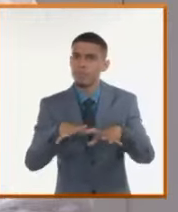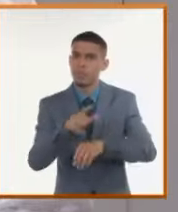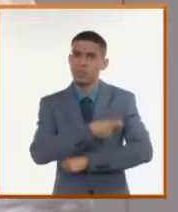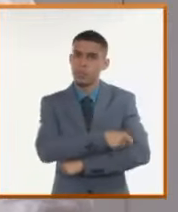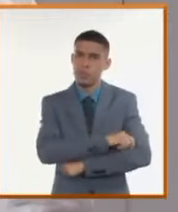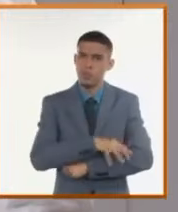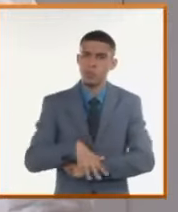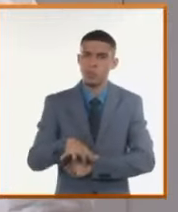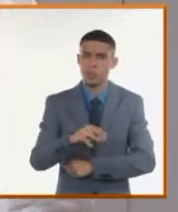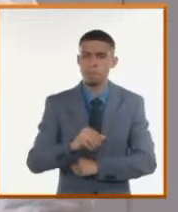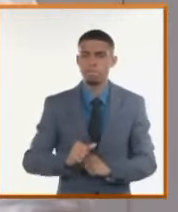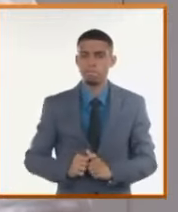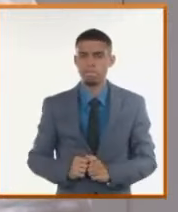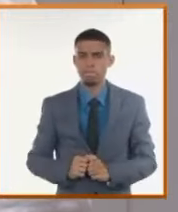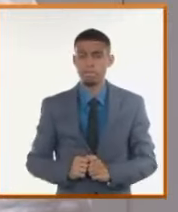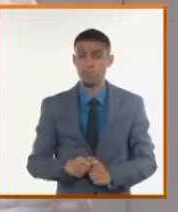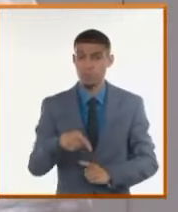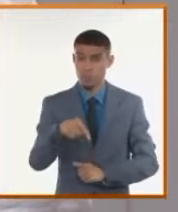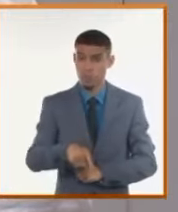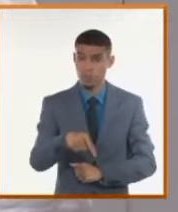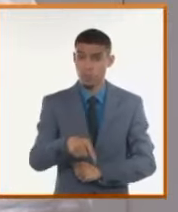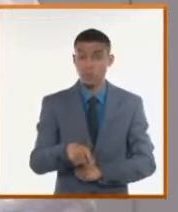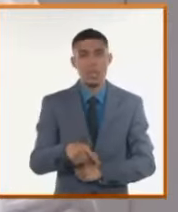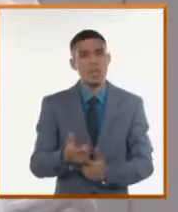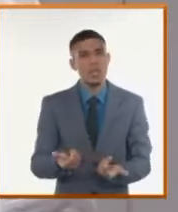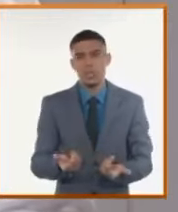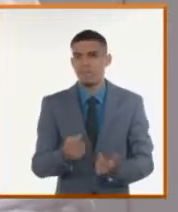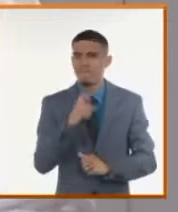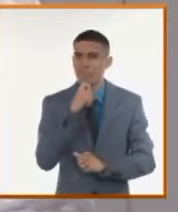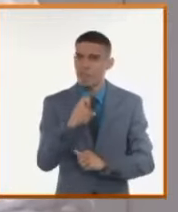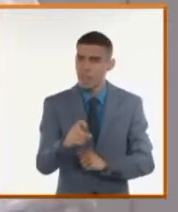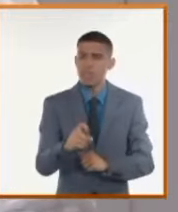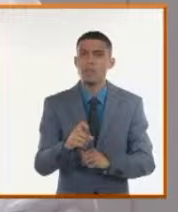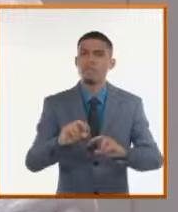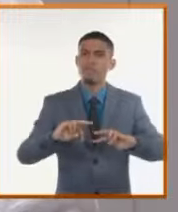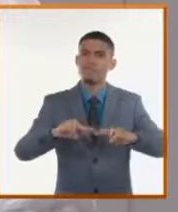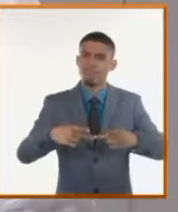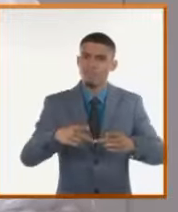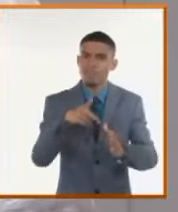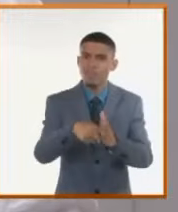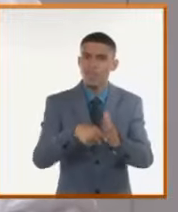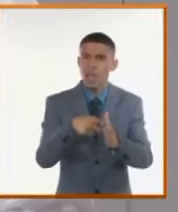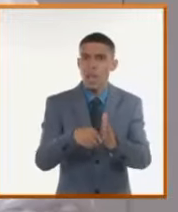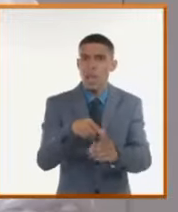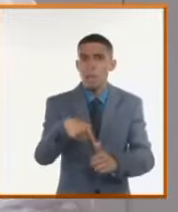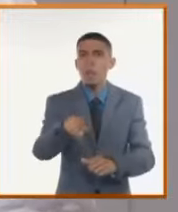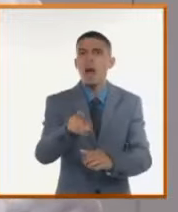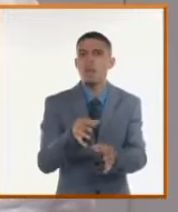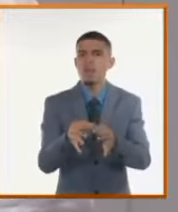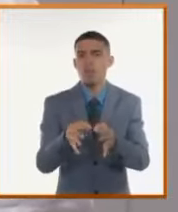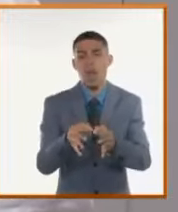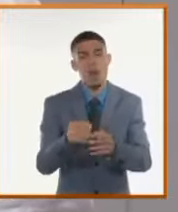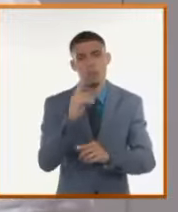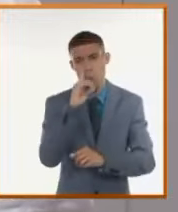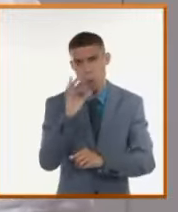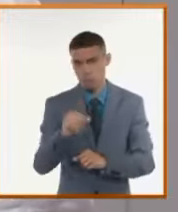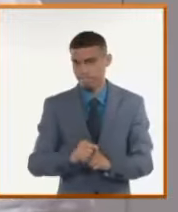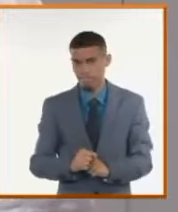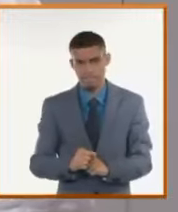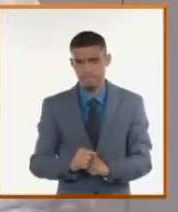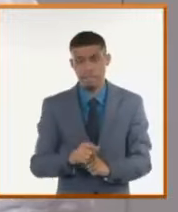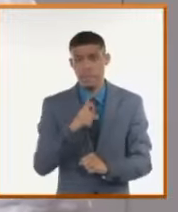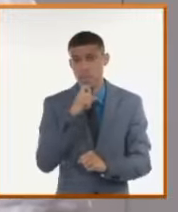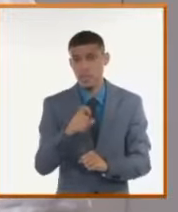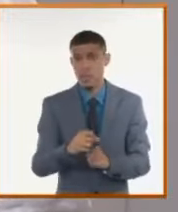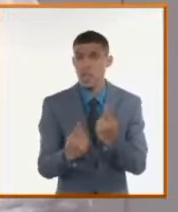sentido general en estos momentos no es posible retomar esta estas transportaciones existen